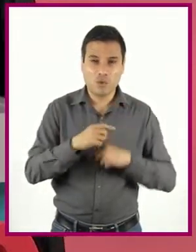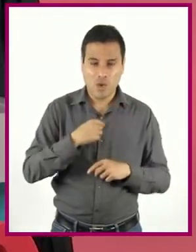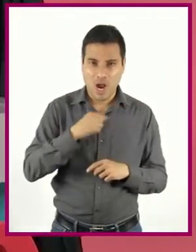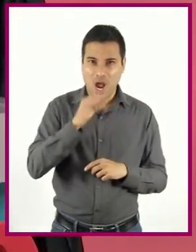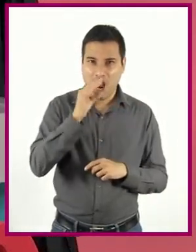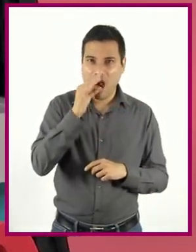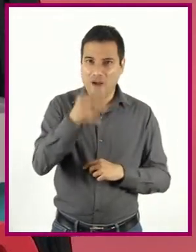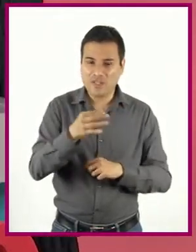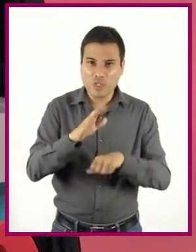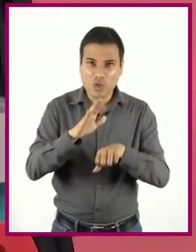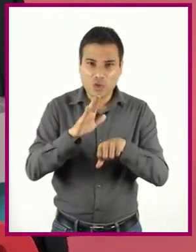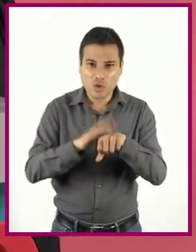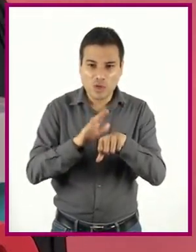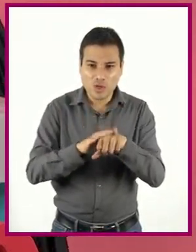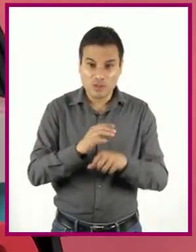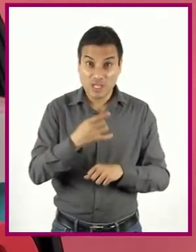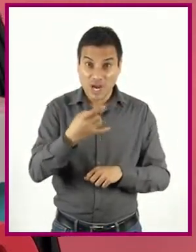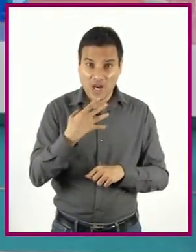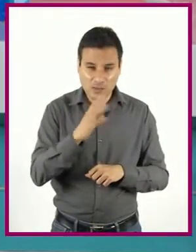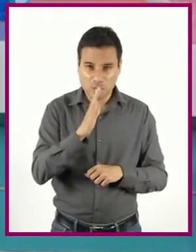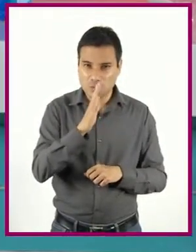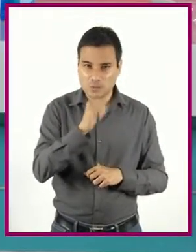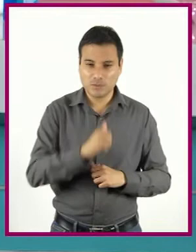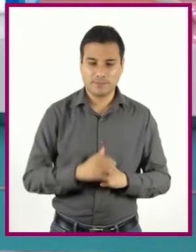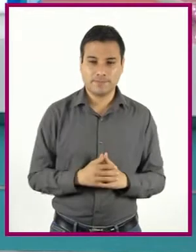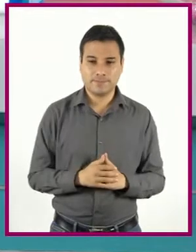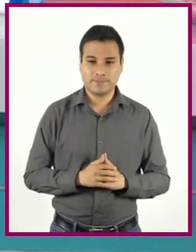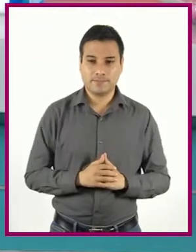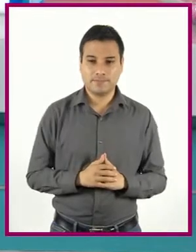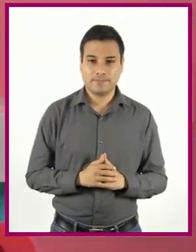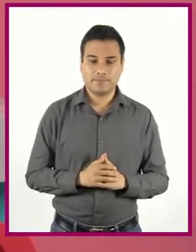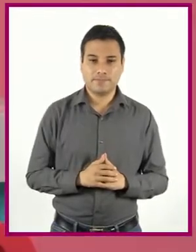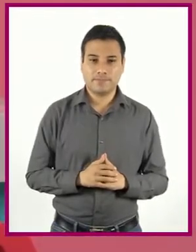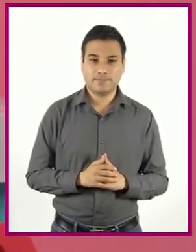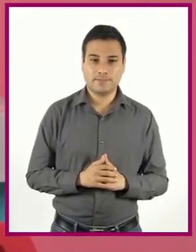vez no me ganarán. ¡No! ¡Abajo! ¡No!